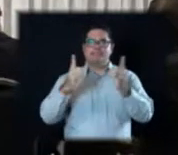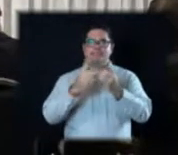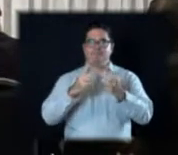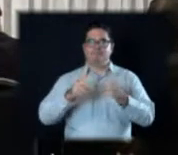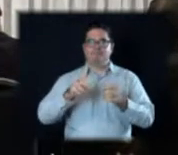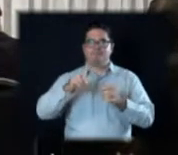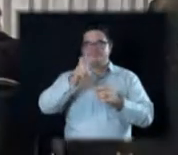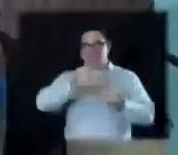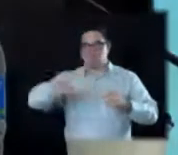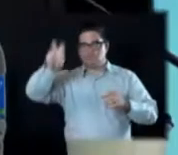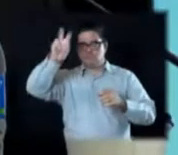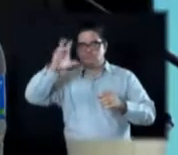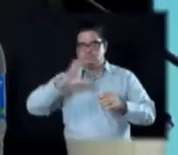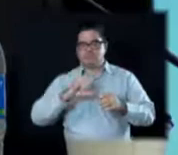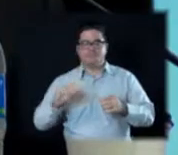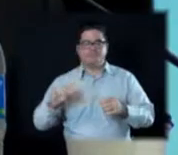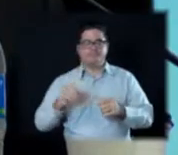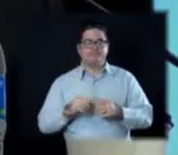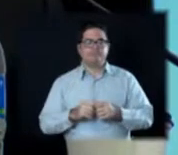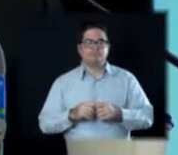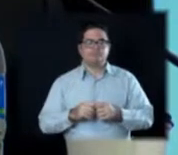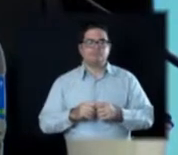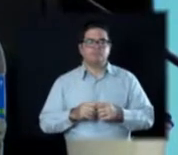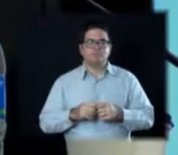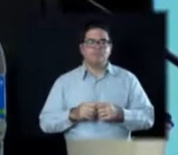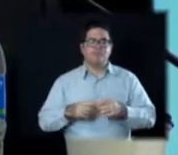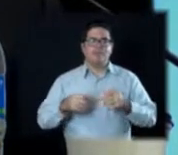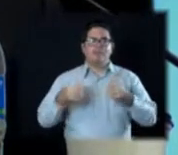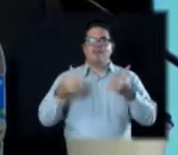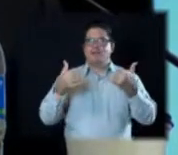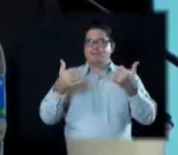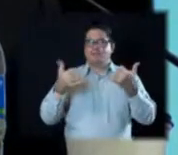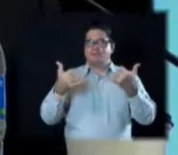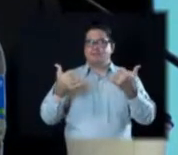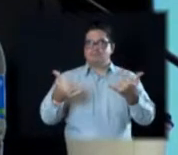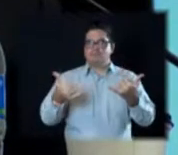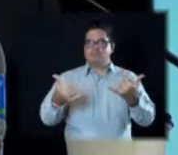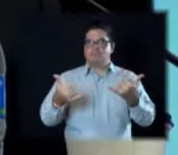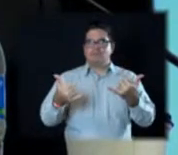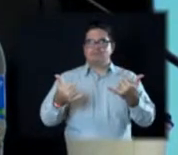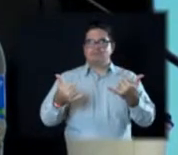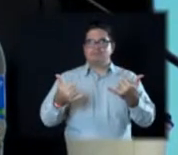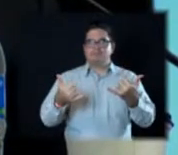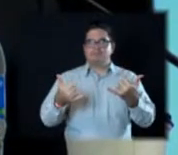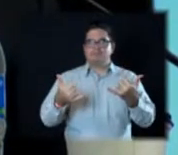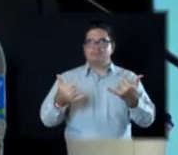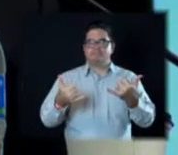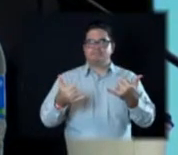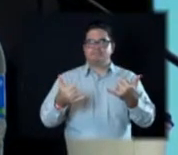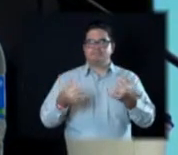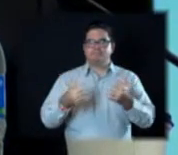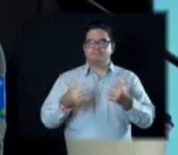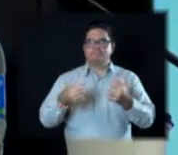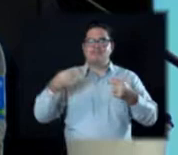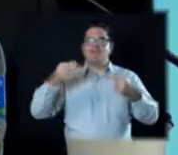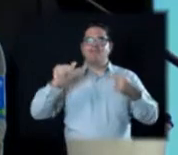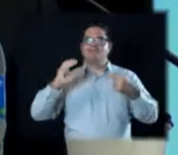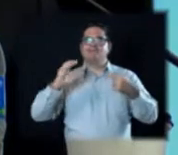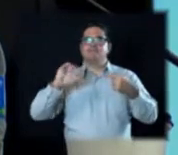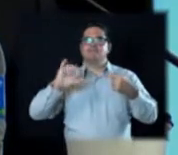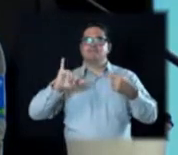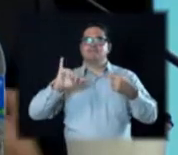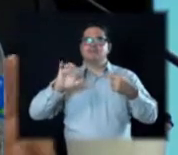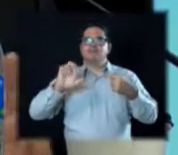el que José Ramón trajo a colación, actualmente en la planificación financiera que se está haciendo con AFAF y